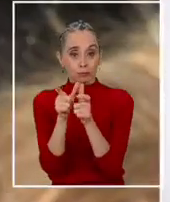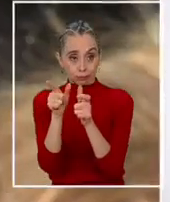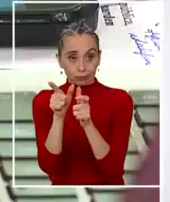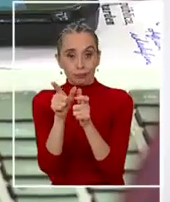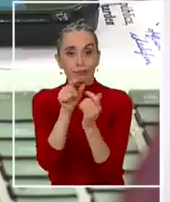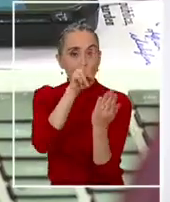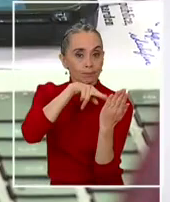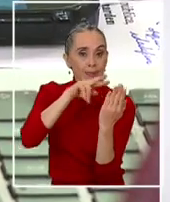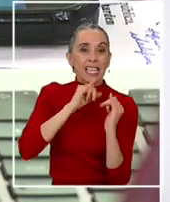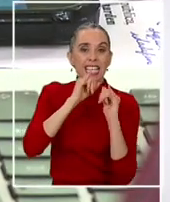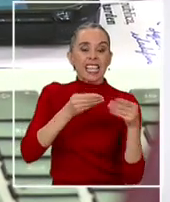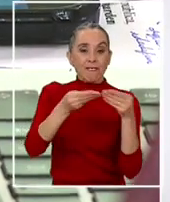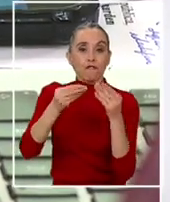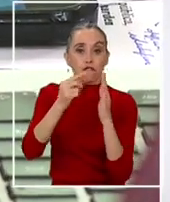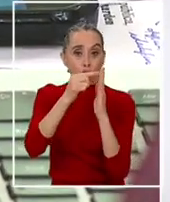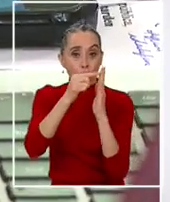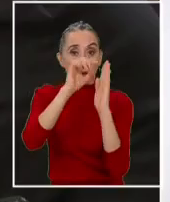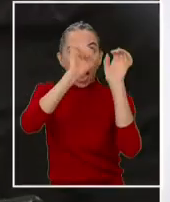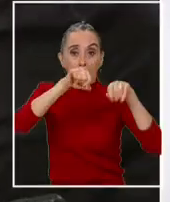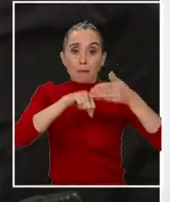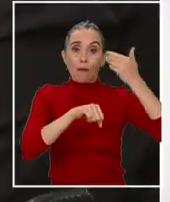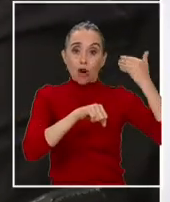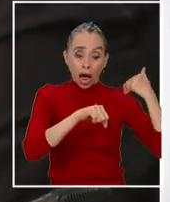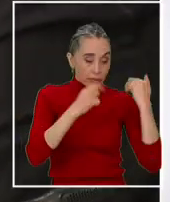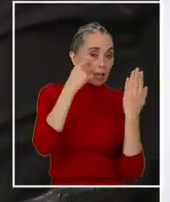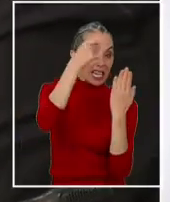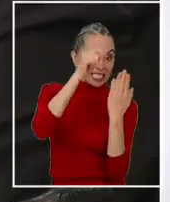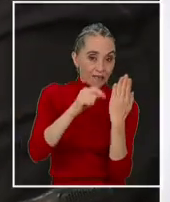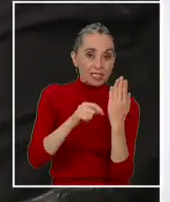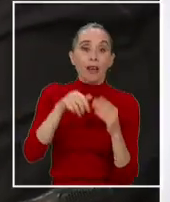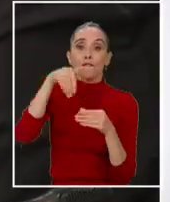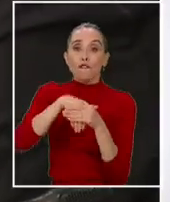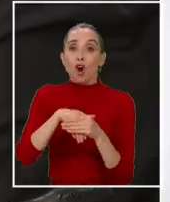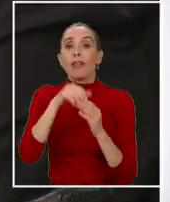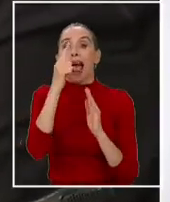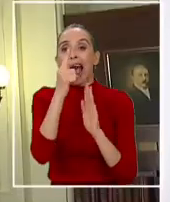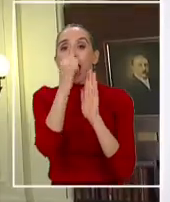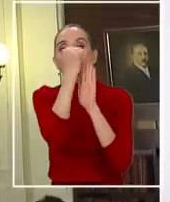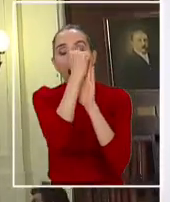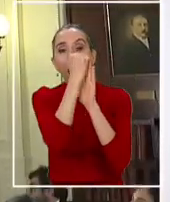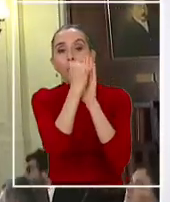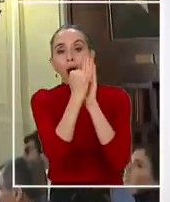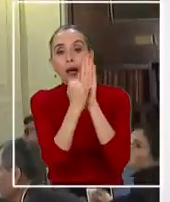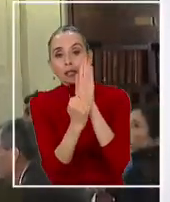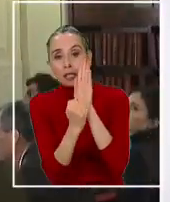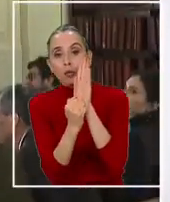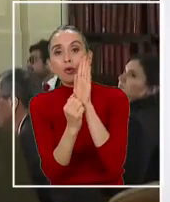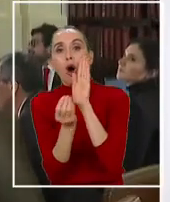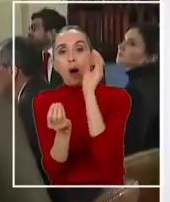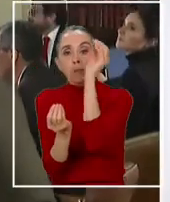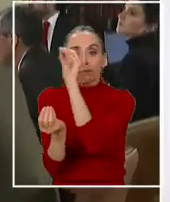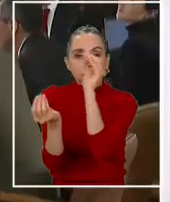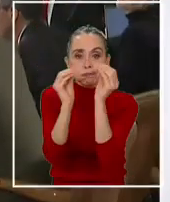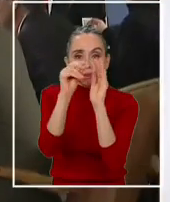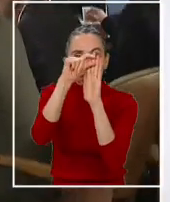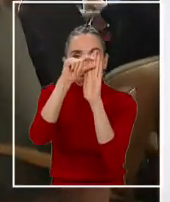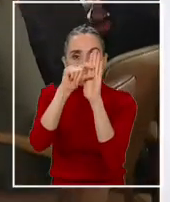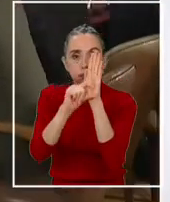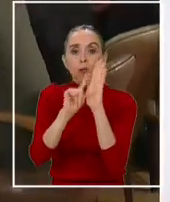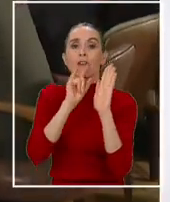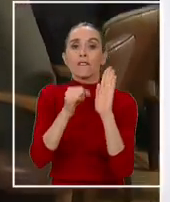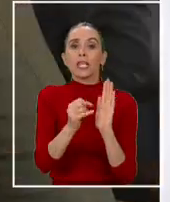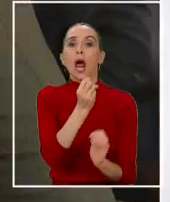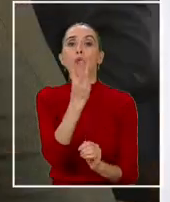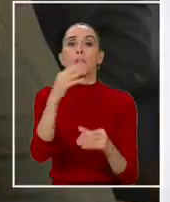que ya fueron aprobados y en esa instancia deberán votar artículo por artículo para ir conformando el texto final Cuál es el